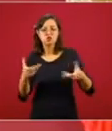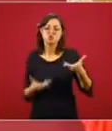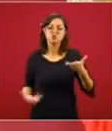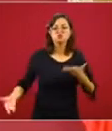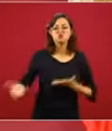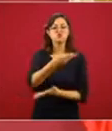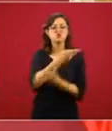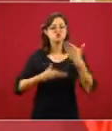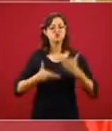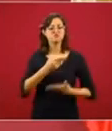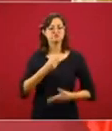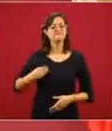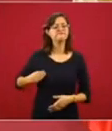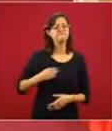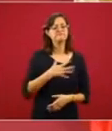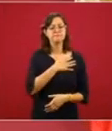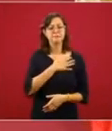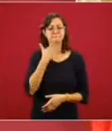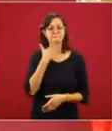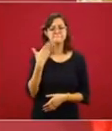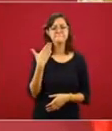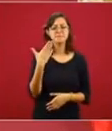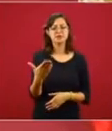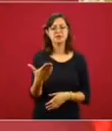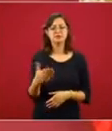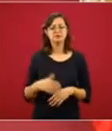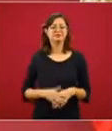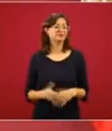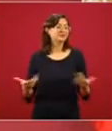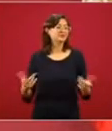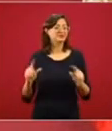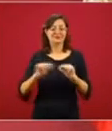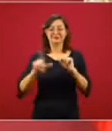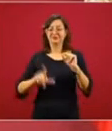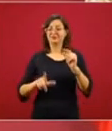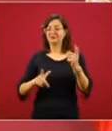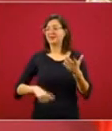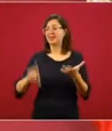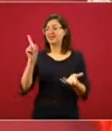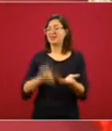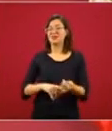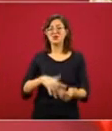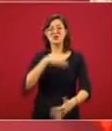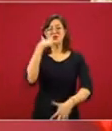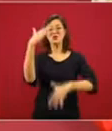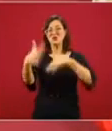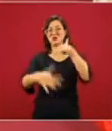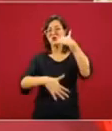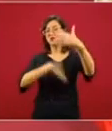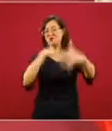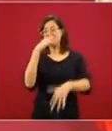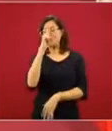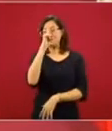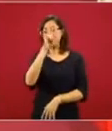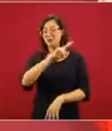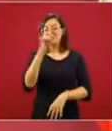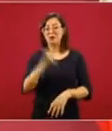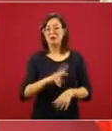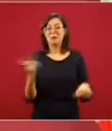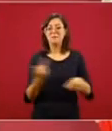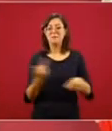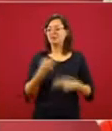país en donde predomina la corrupción, pues hay desigualdad y hay